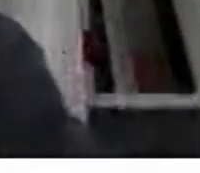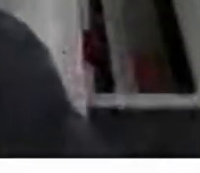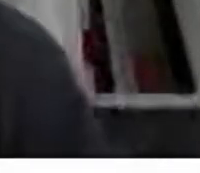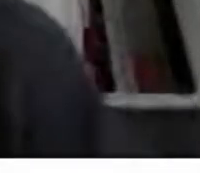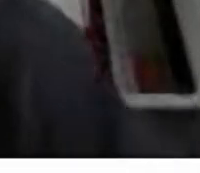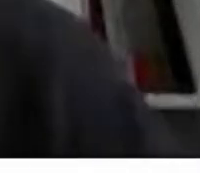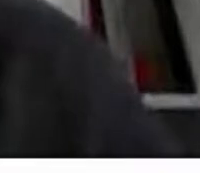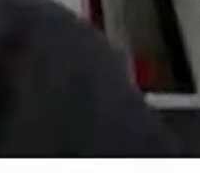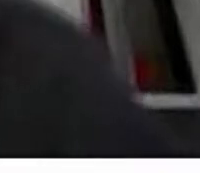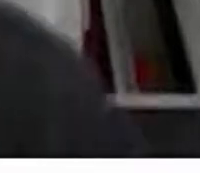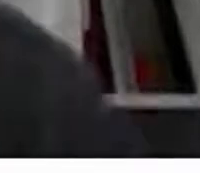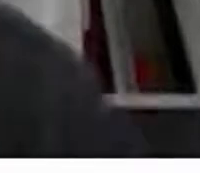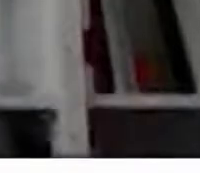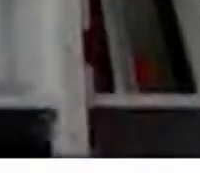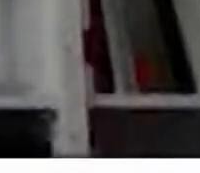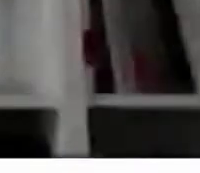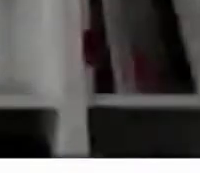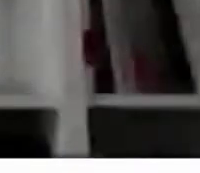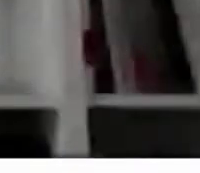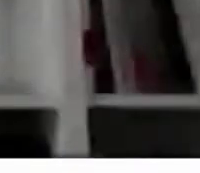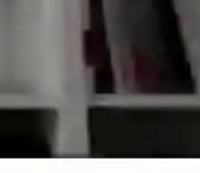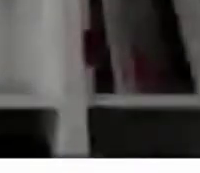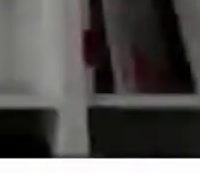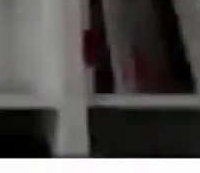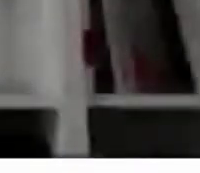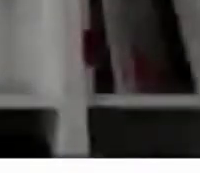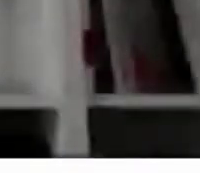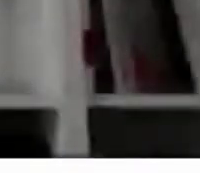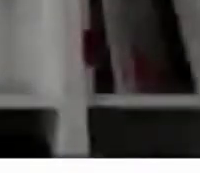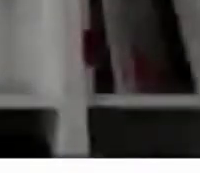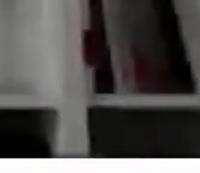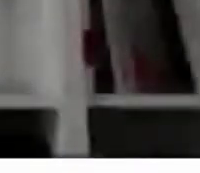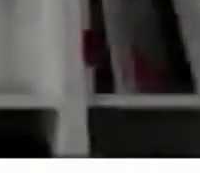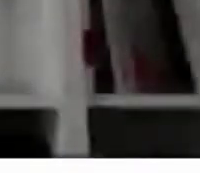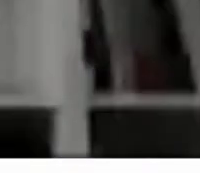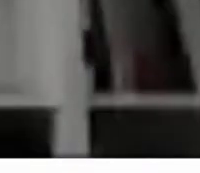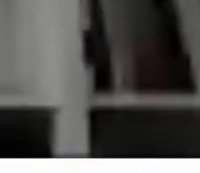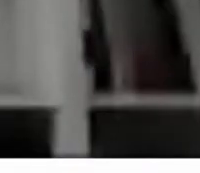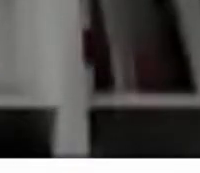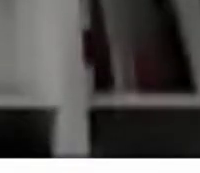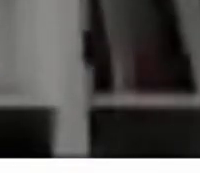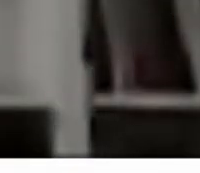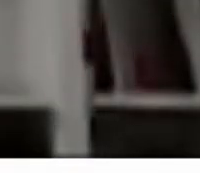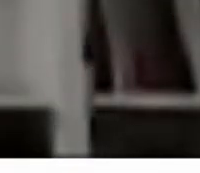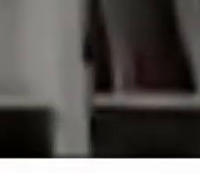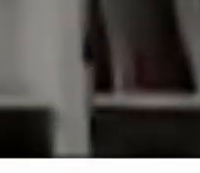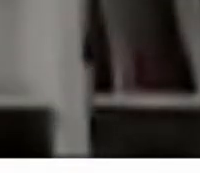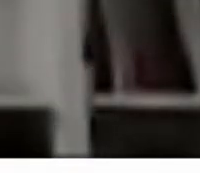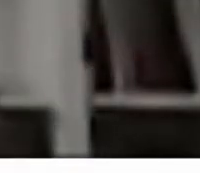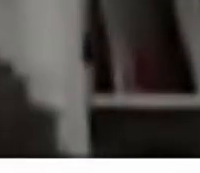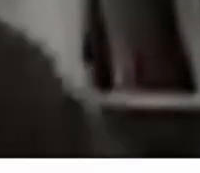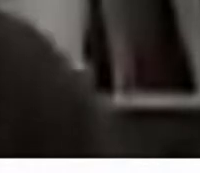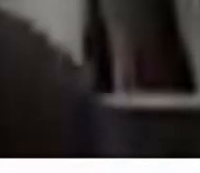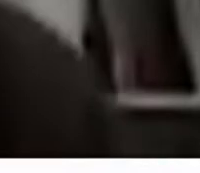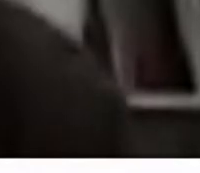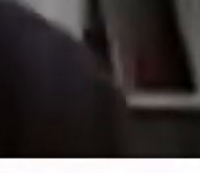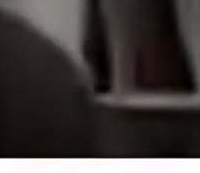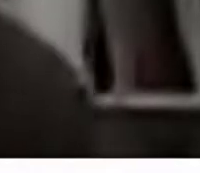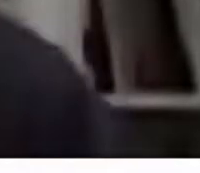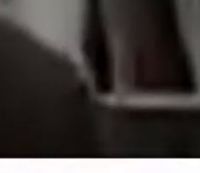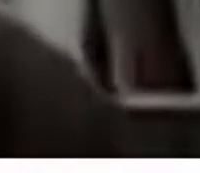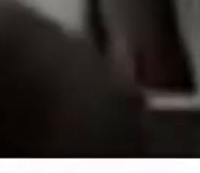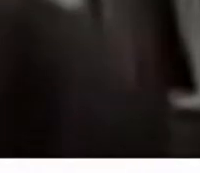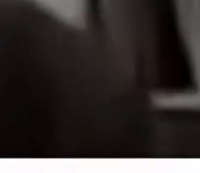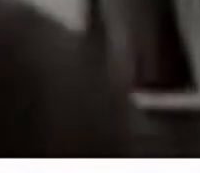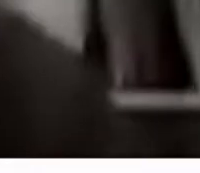tienen viabilidad en lo concreto? Y un gobierno nacional que lamentablemente, señor presidente, repite errores, porque